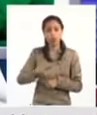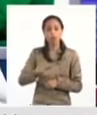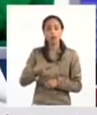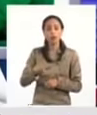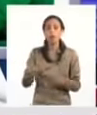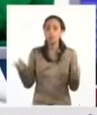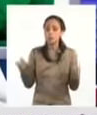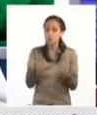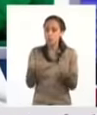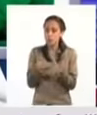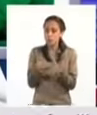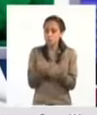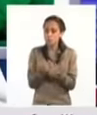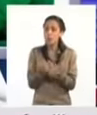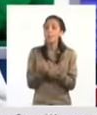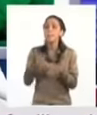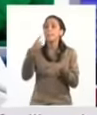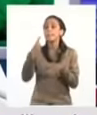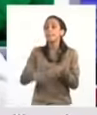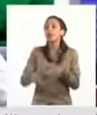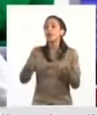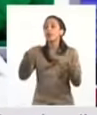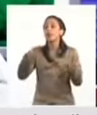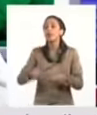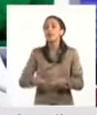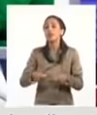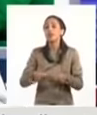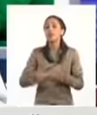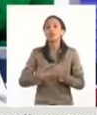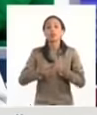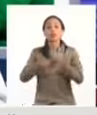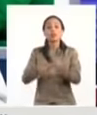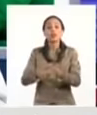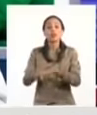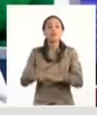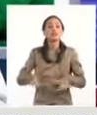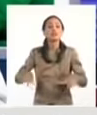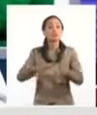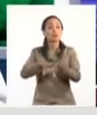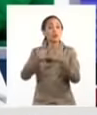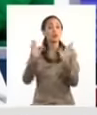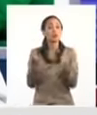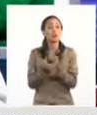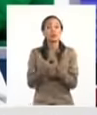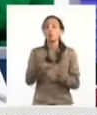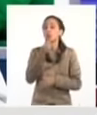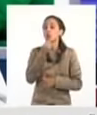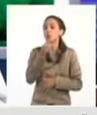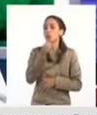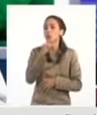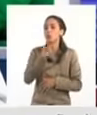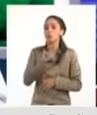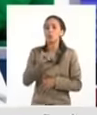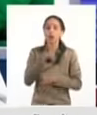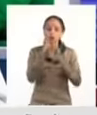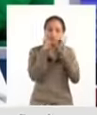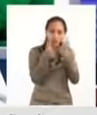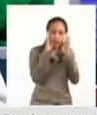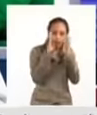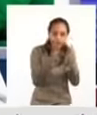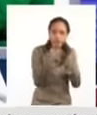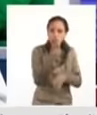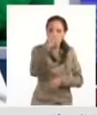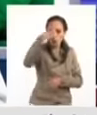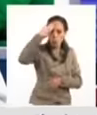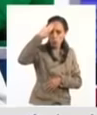que sí tenemos que reflejar un poco lo que está pasando en el mundo, porque no podemos estar aislados a la situación internacional,